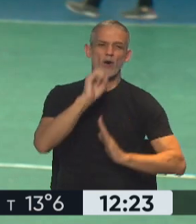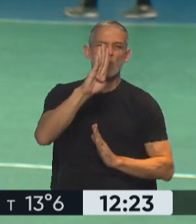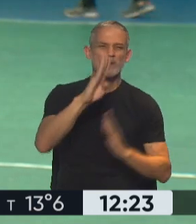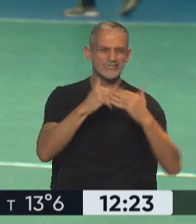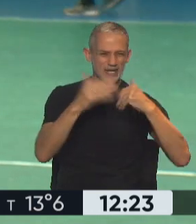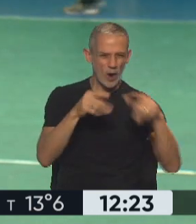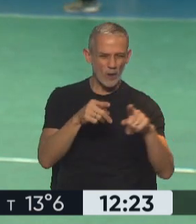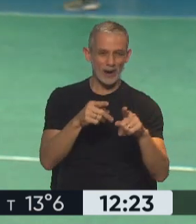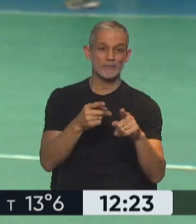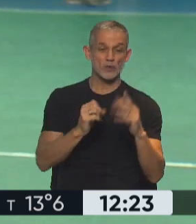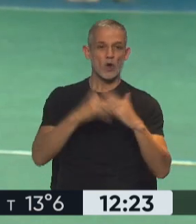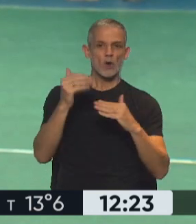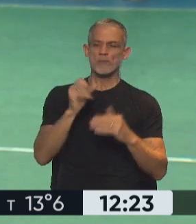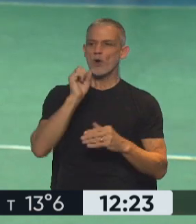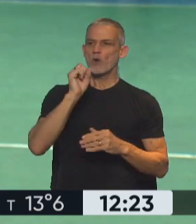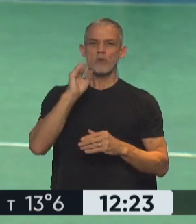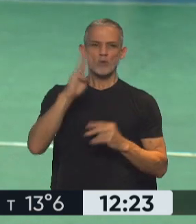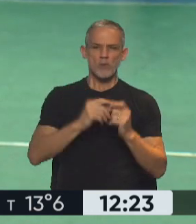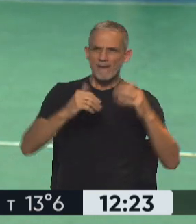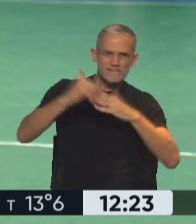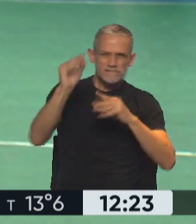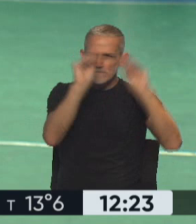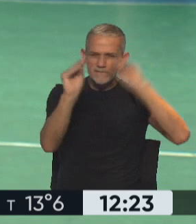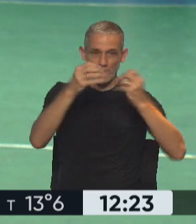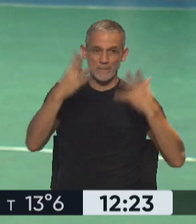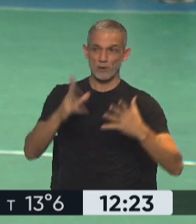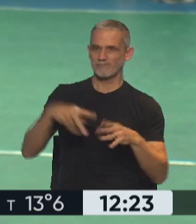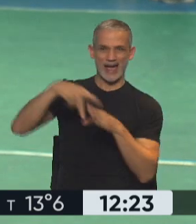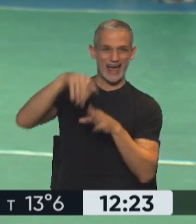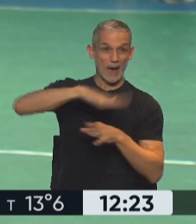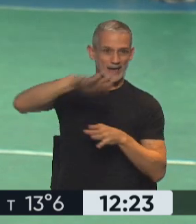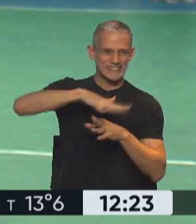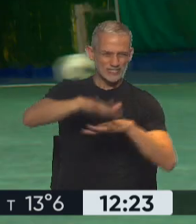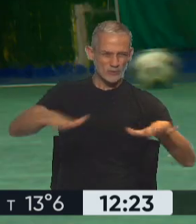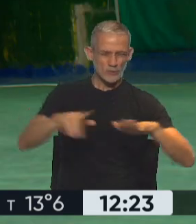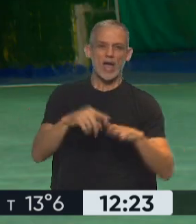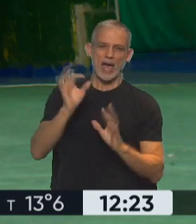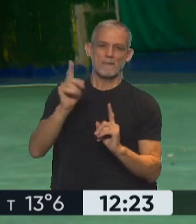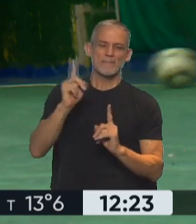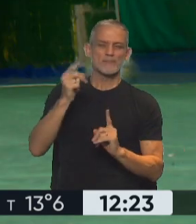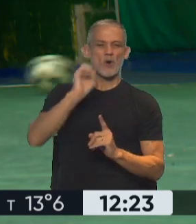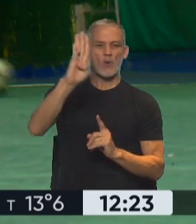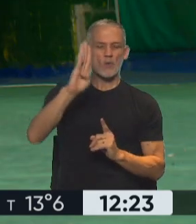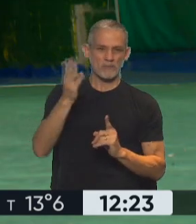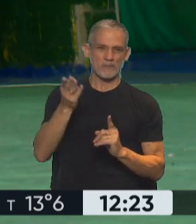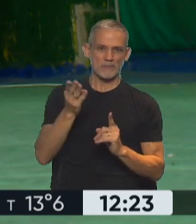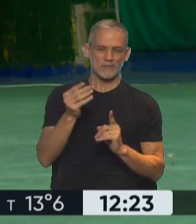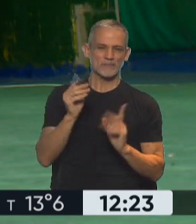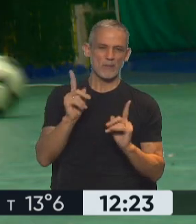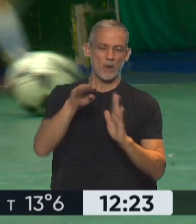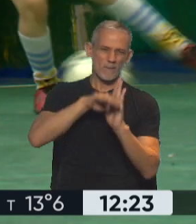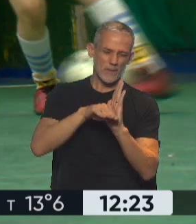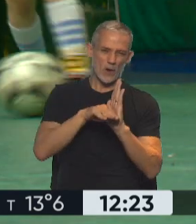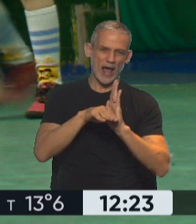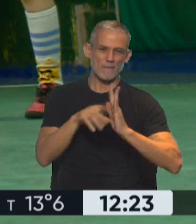cual los clubes han fortalecido su infraestructura deportiva. Aquí este club, Caballito Juniors, ha aplicado en varias ocasiones. También, por